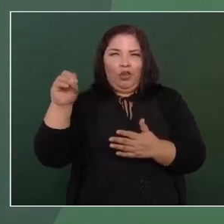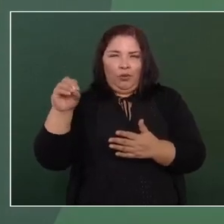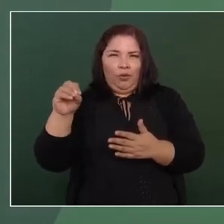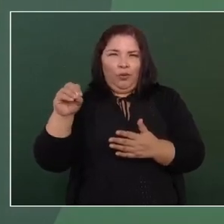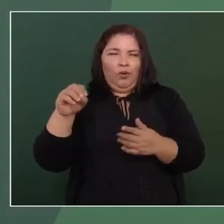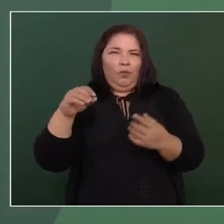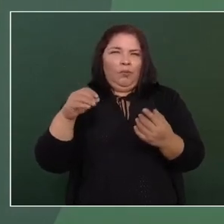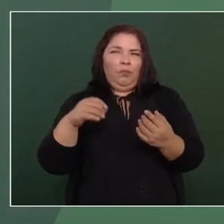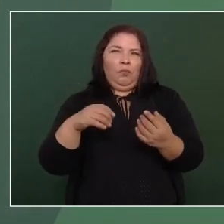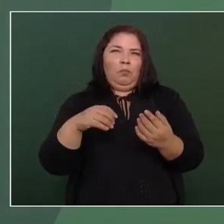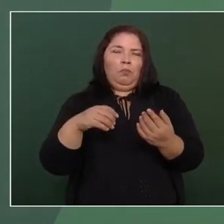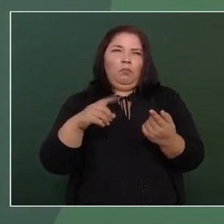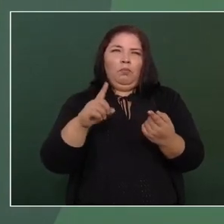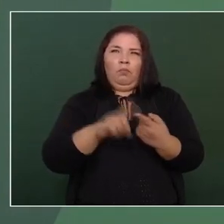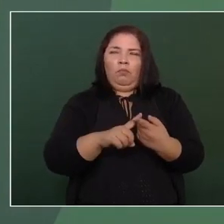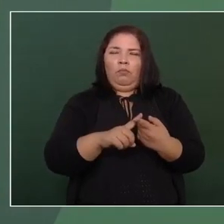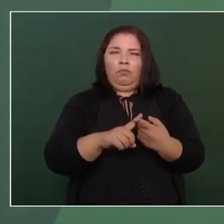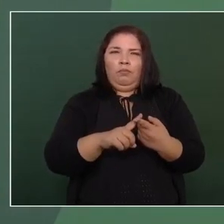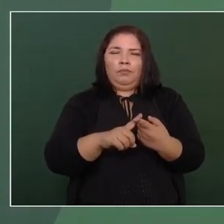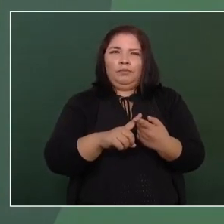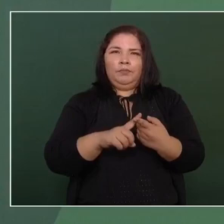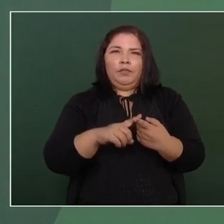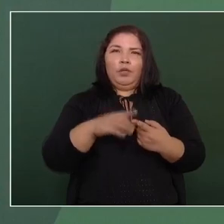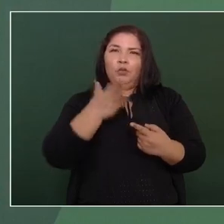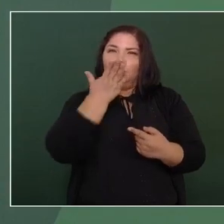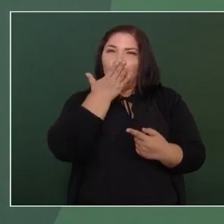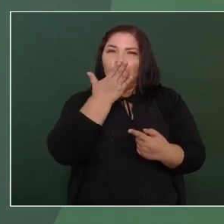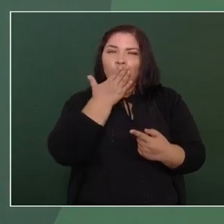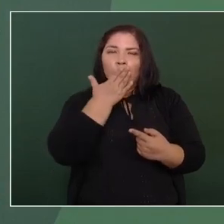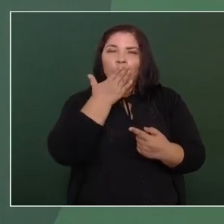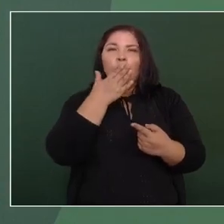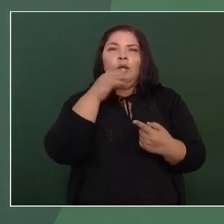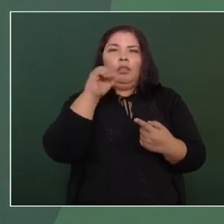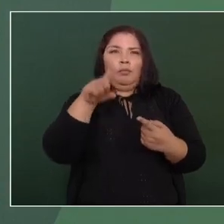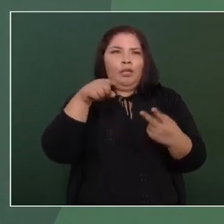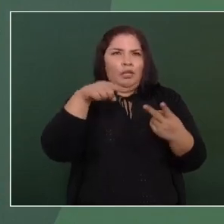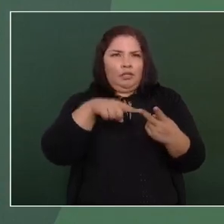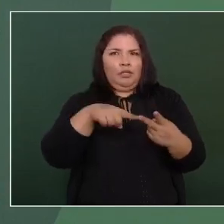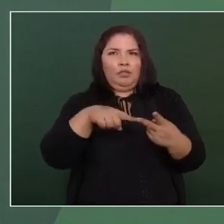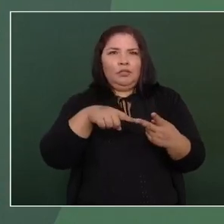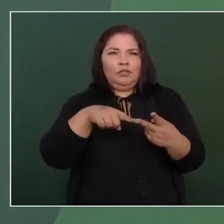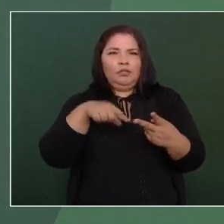caso de Sonora, también aquí